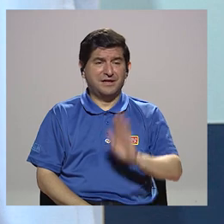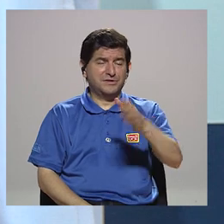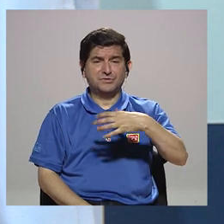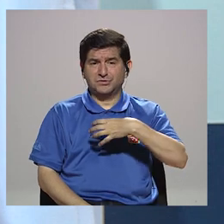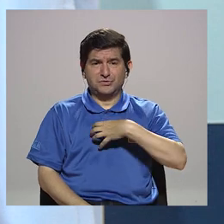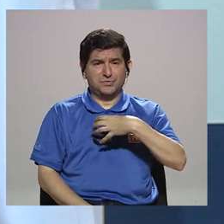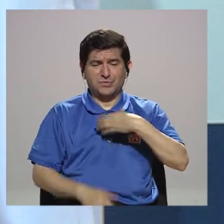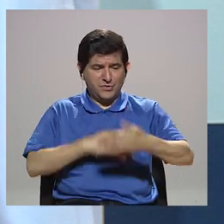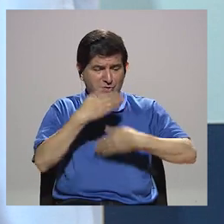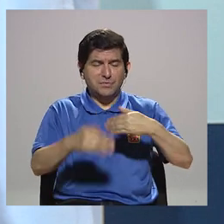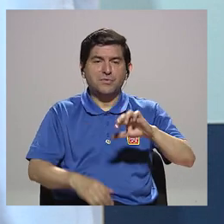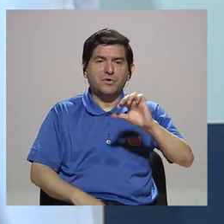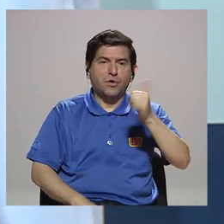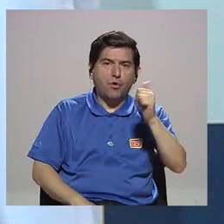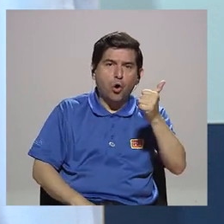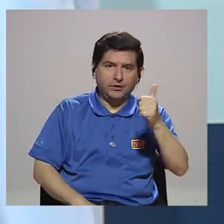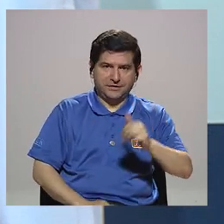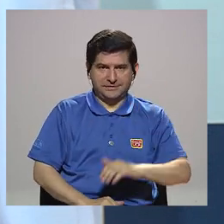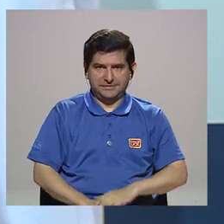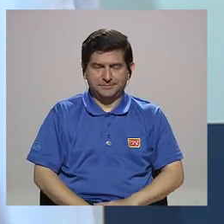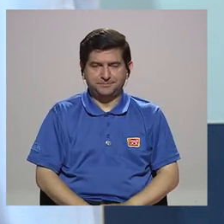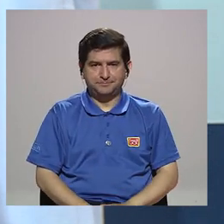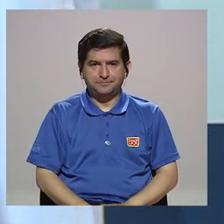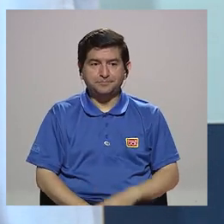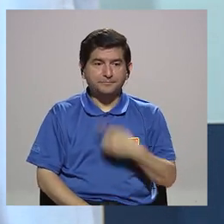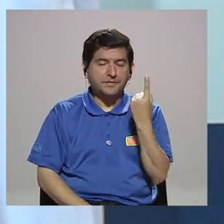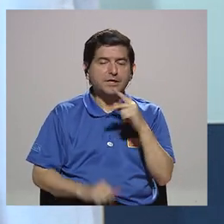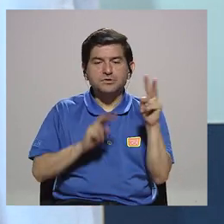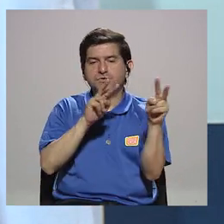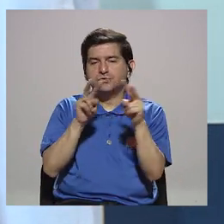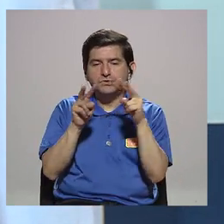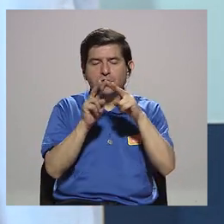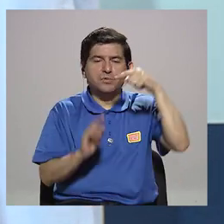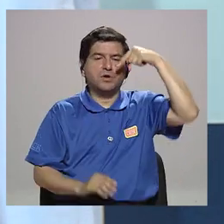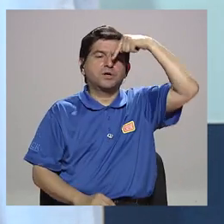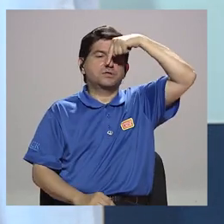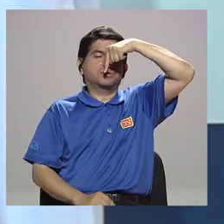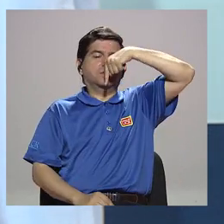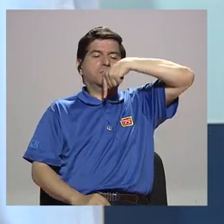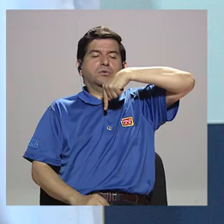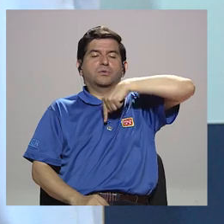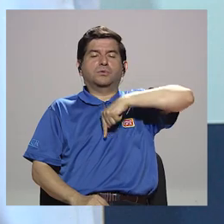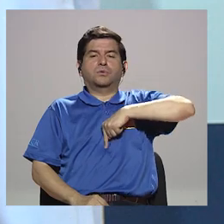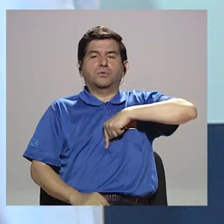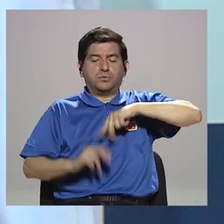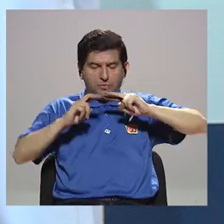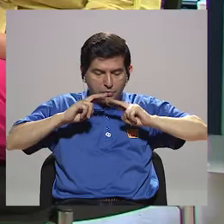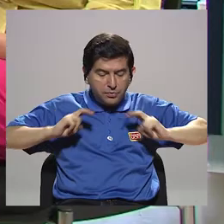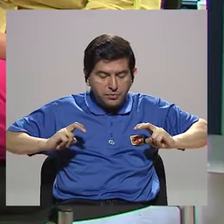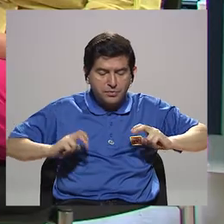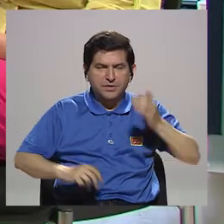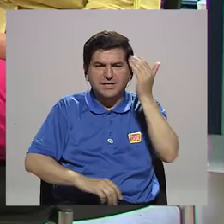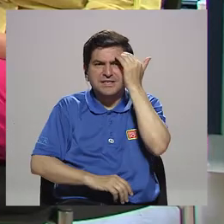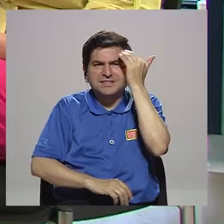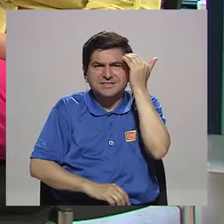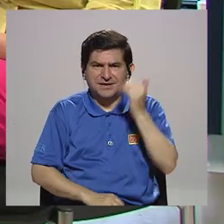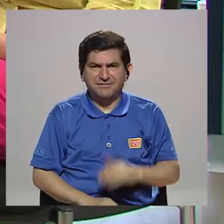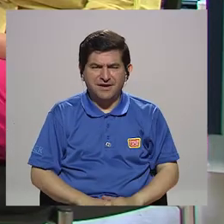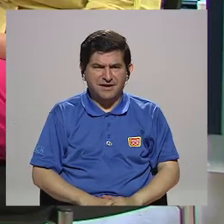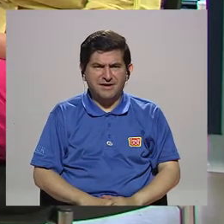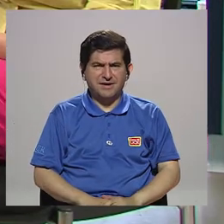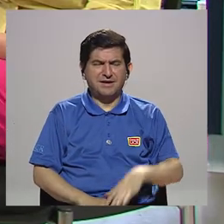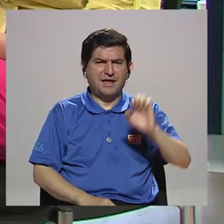de su propio, ¿verdad? Y las otras dijimos que solo vigilancia endoscópica, ¿no? Y averiguar